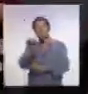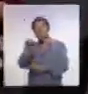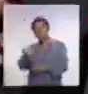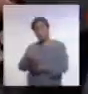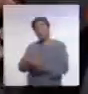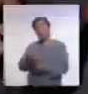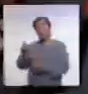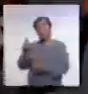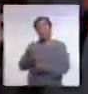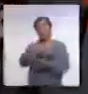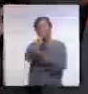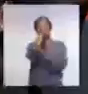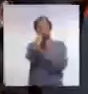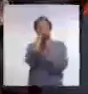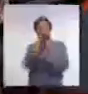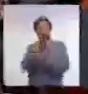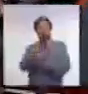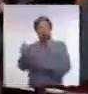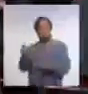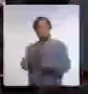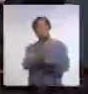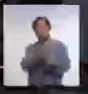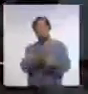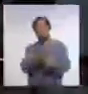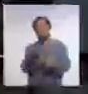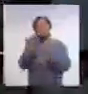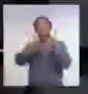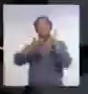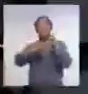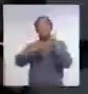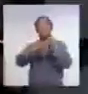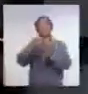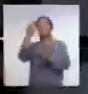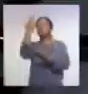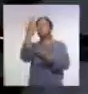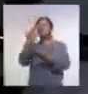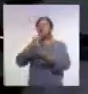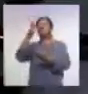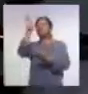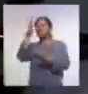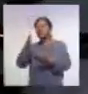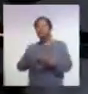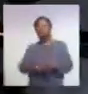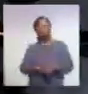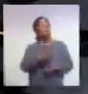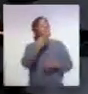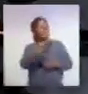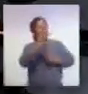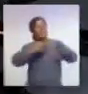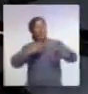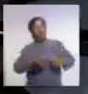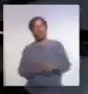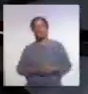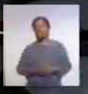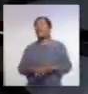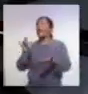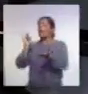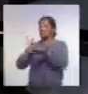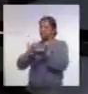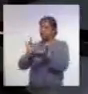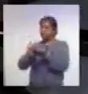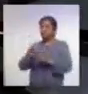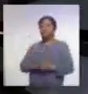para todos a un taller de murales efímeros. Bienvenido. Muchas gracias. Buenas tardes. Gracias. Sí, pues sobre todo la